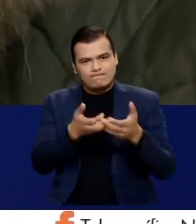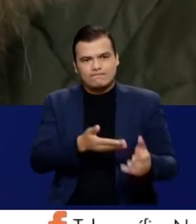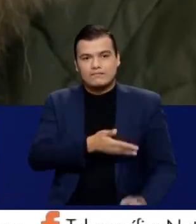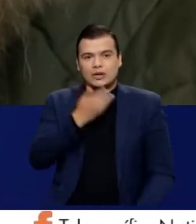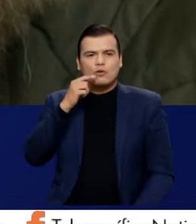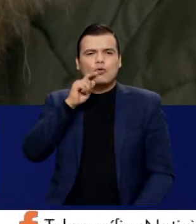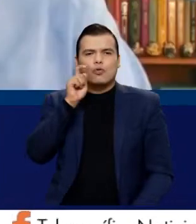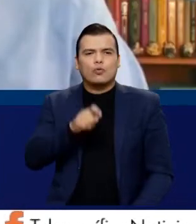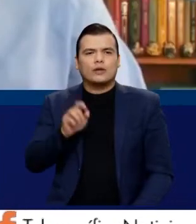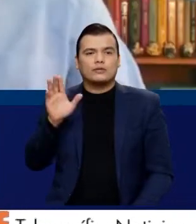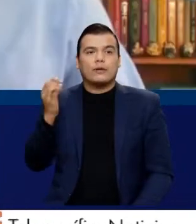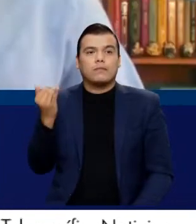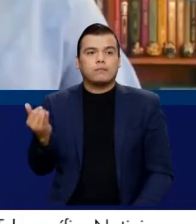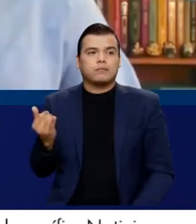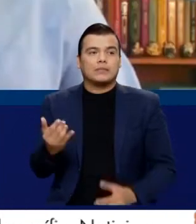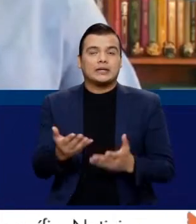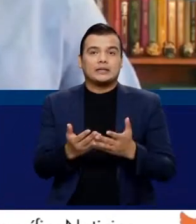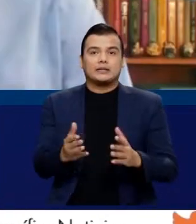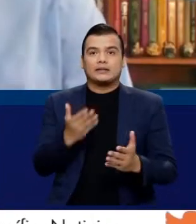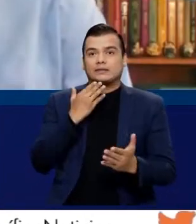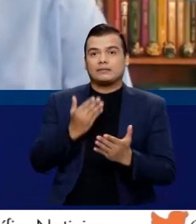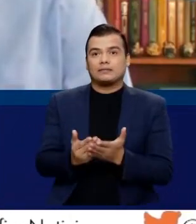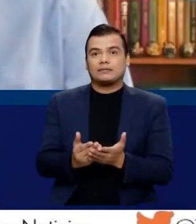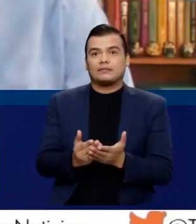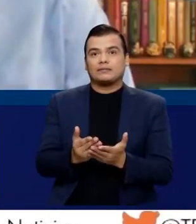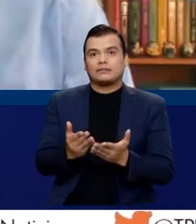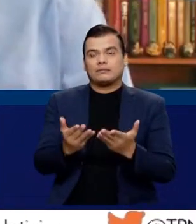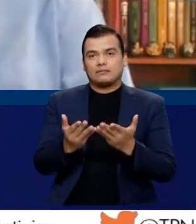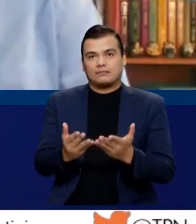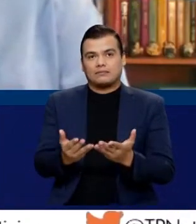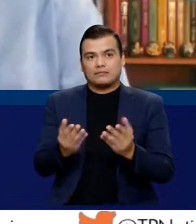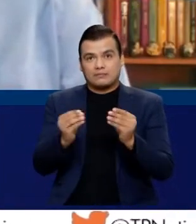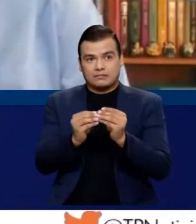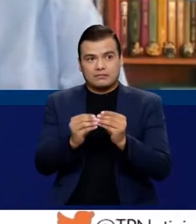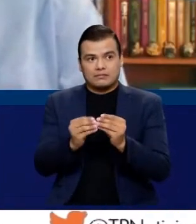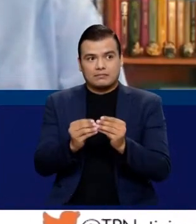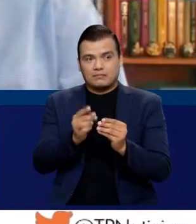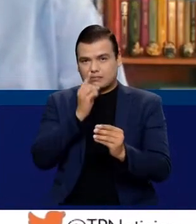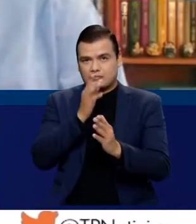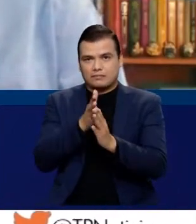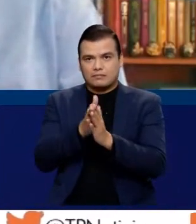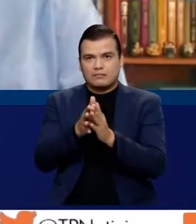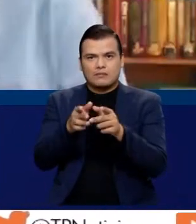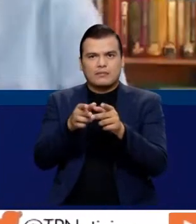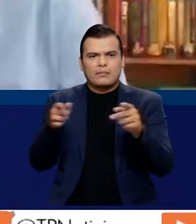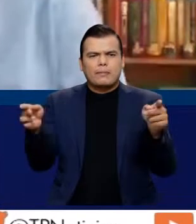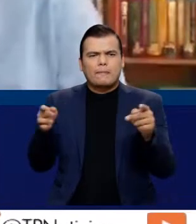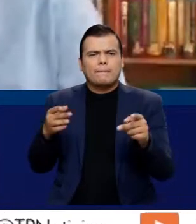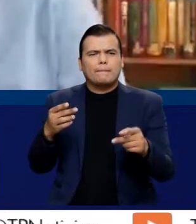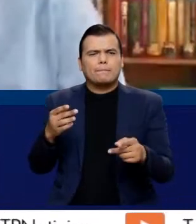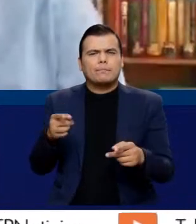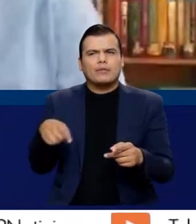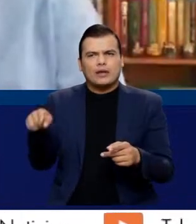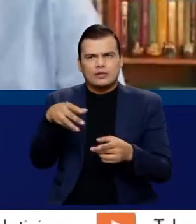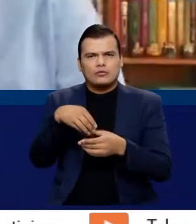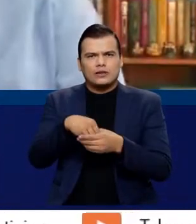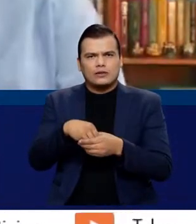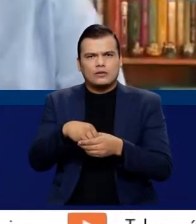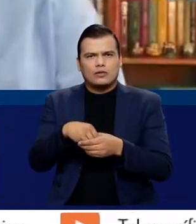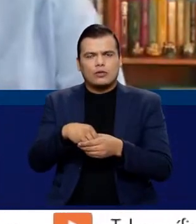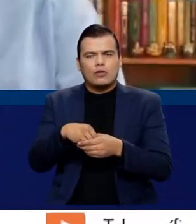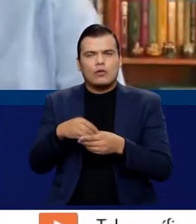posible pues profesor muchísimas gracias por haber estado con nosotros y quiero invitarlo para que conozcamos esas historias de los vallecaucanos hoy a esta hora